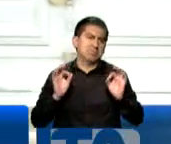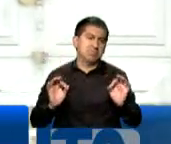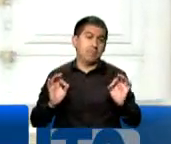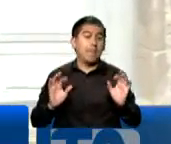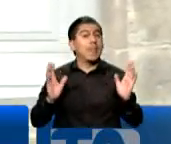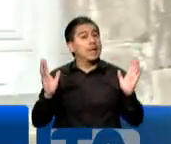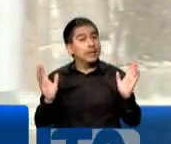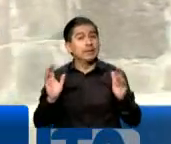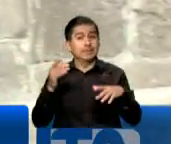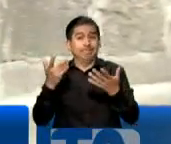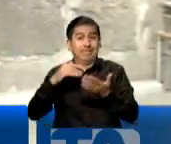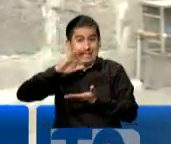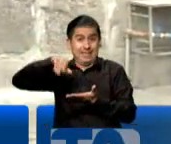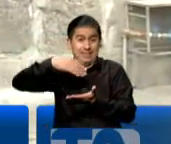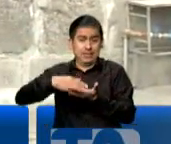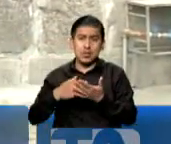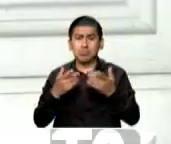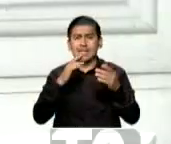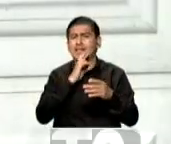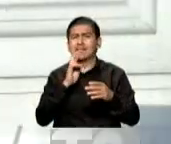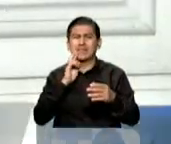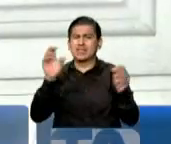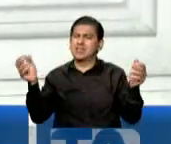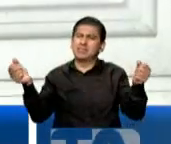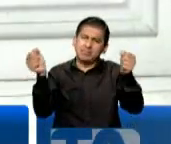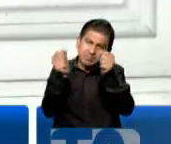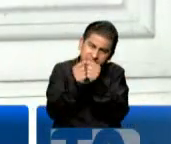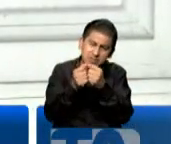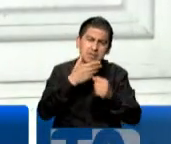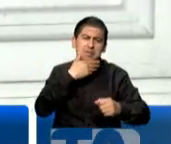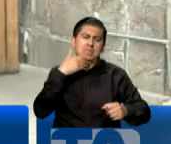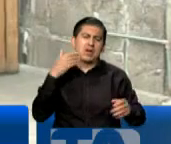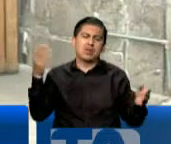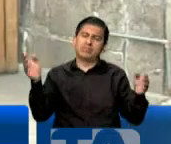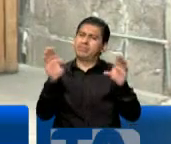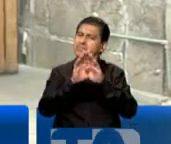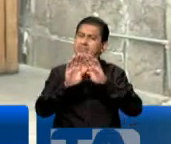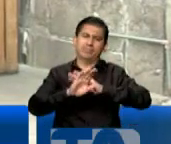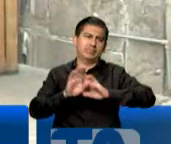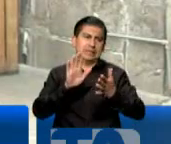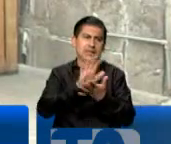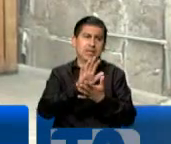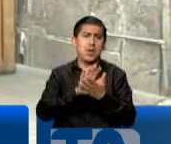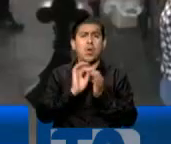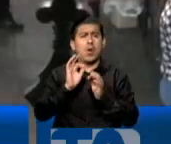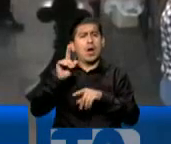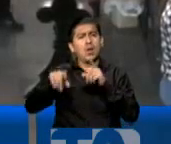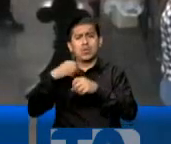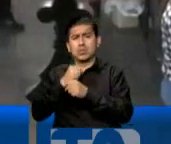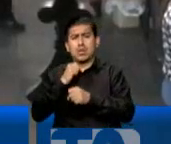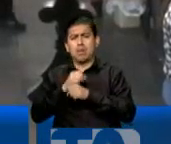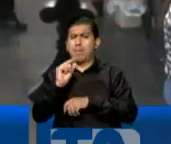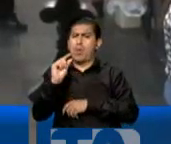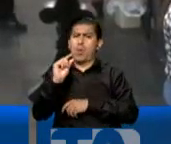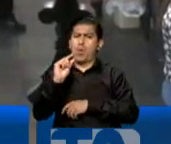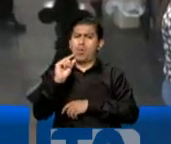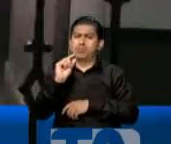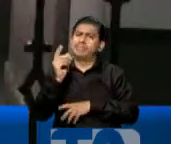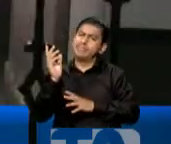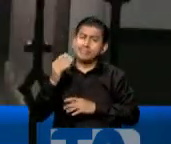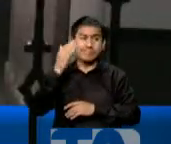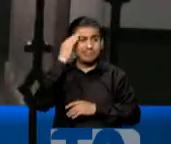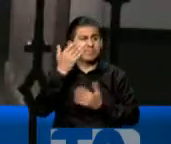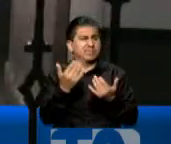Aunque en el centro histórico varios locales prefirieron cerrar sus puertas por este día y otros trabajaron media jornada. Esto por